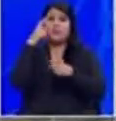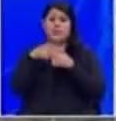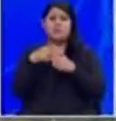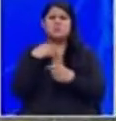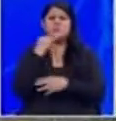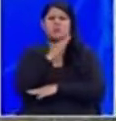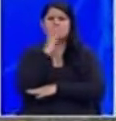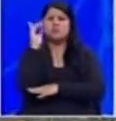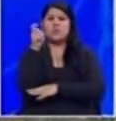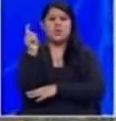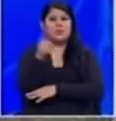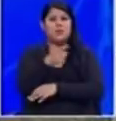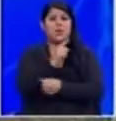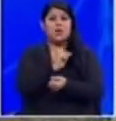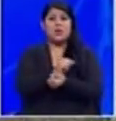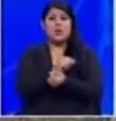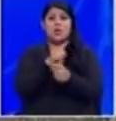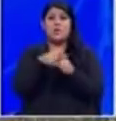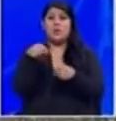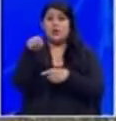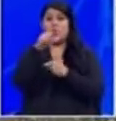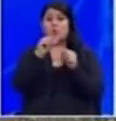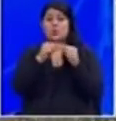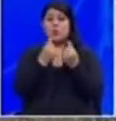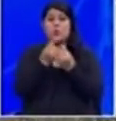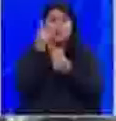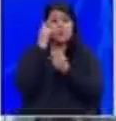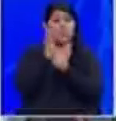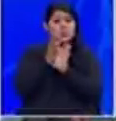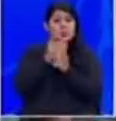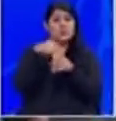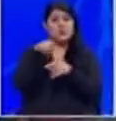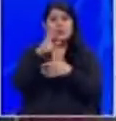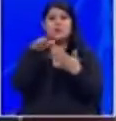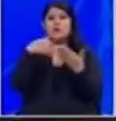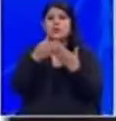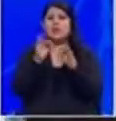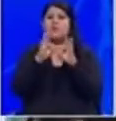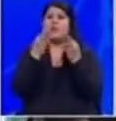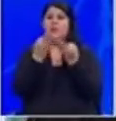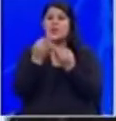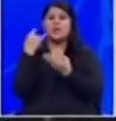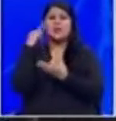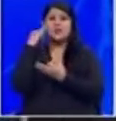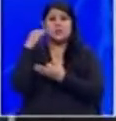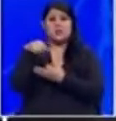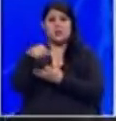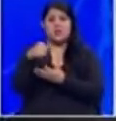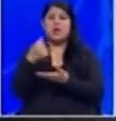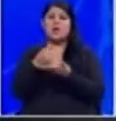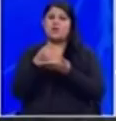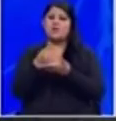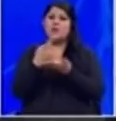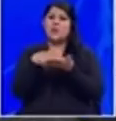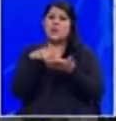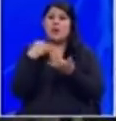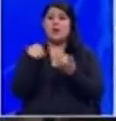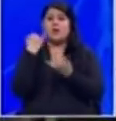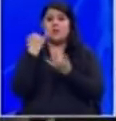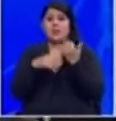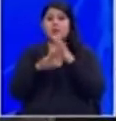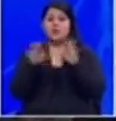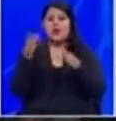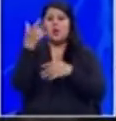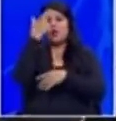en tanto un equipo de ayuda psicológica y médica de la fiscalía asiste a los familiares de la pequeña maria del cisne quienes finalmente podrán